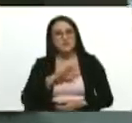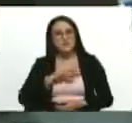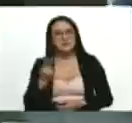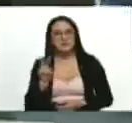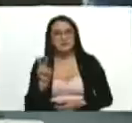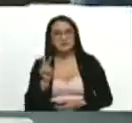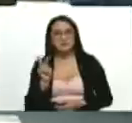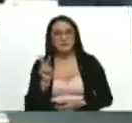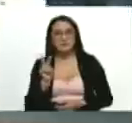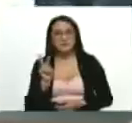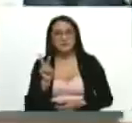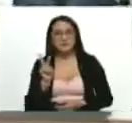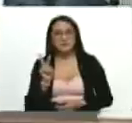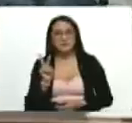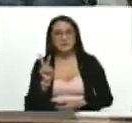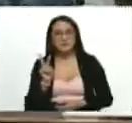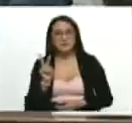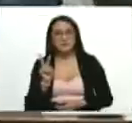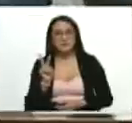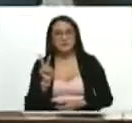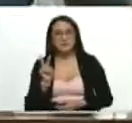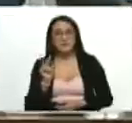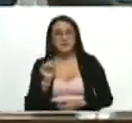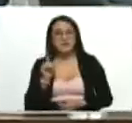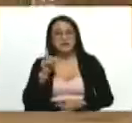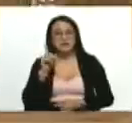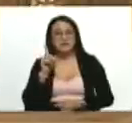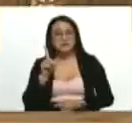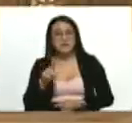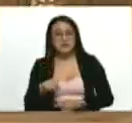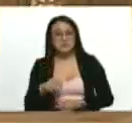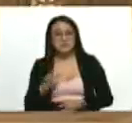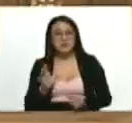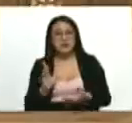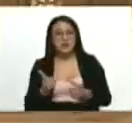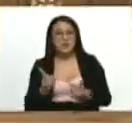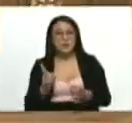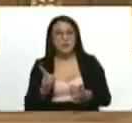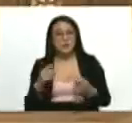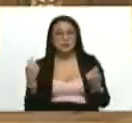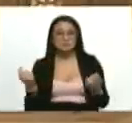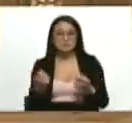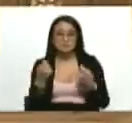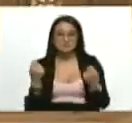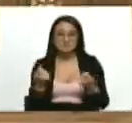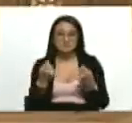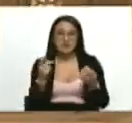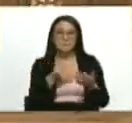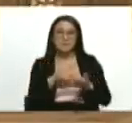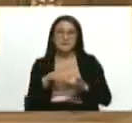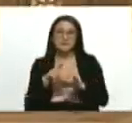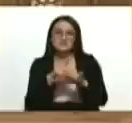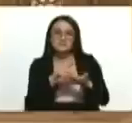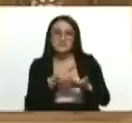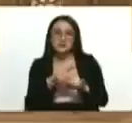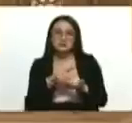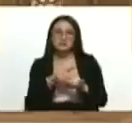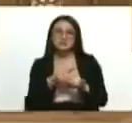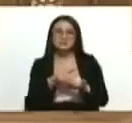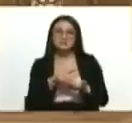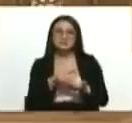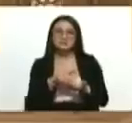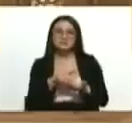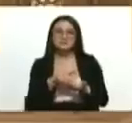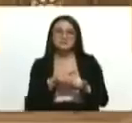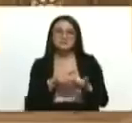Venezuela, y que incluso llegaron a promover y participar activamente